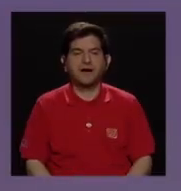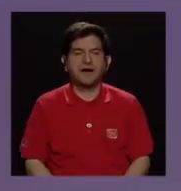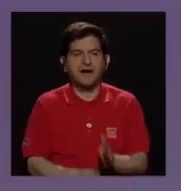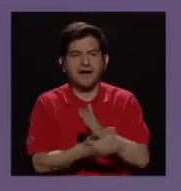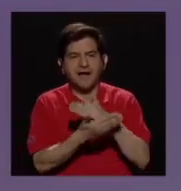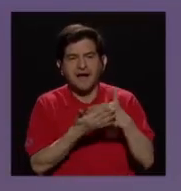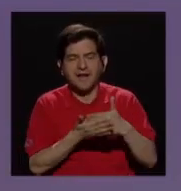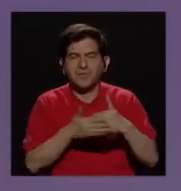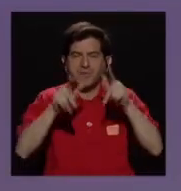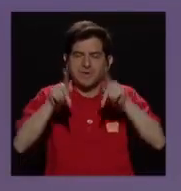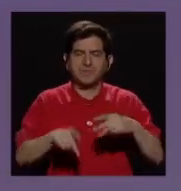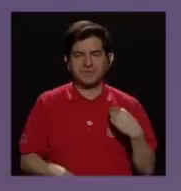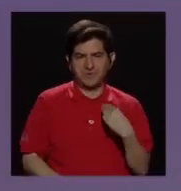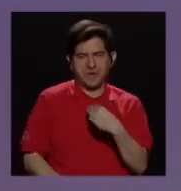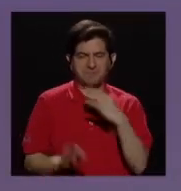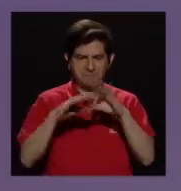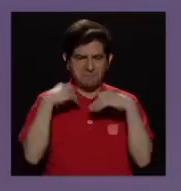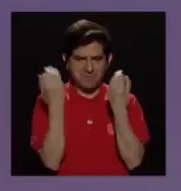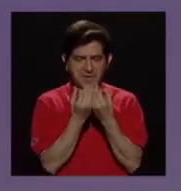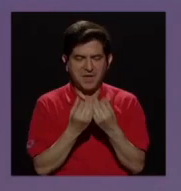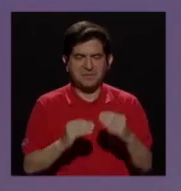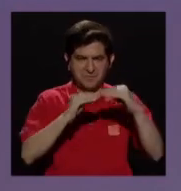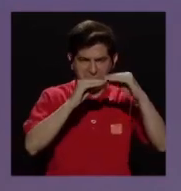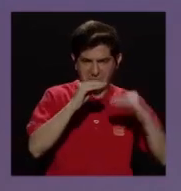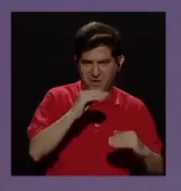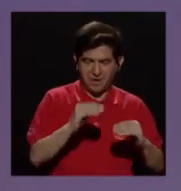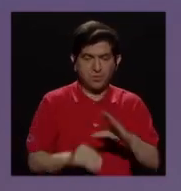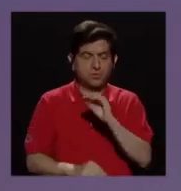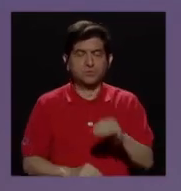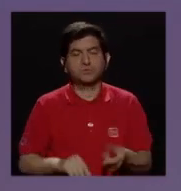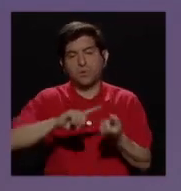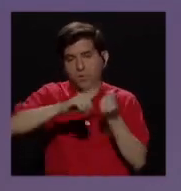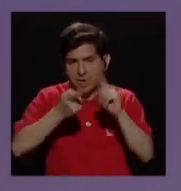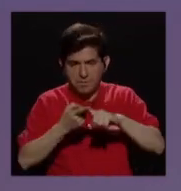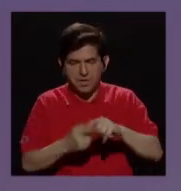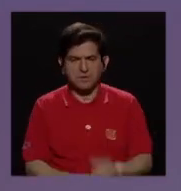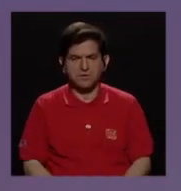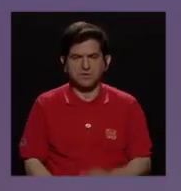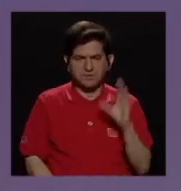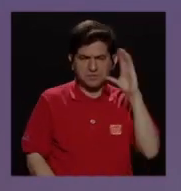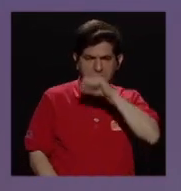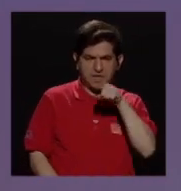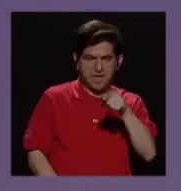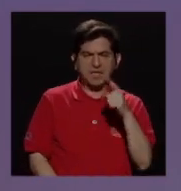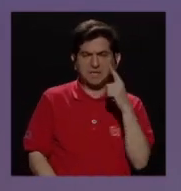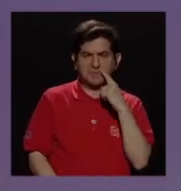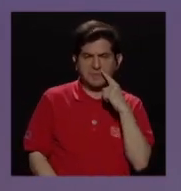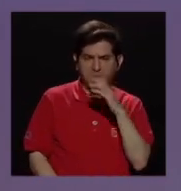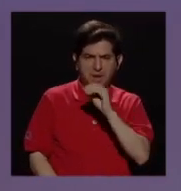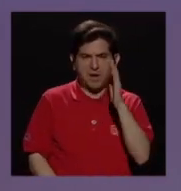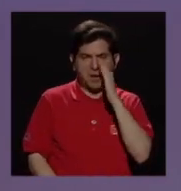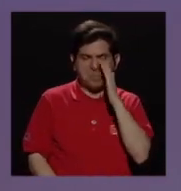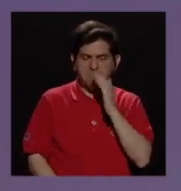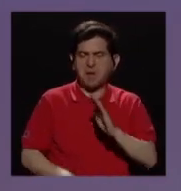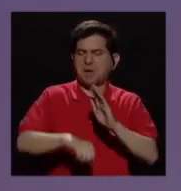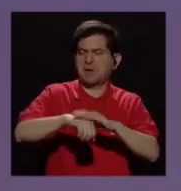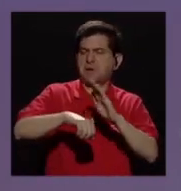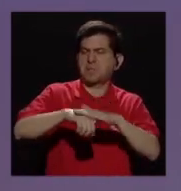algunas familiares, algunas amistades, se va a empezar a percibir como esa mamá o ese papá alcahuete